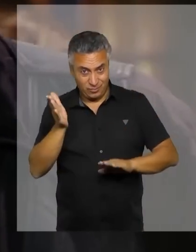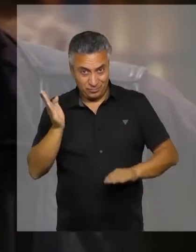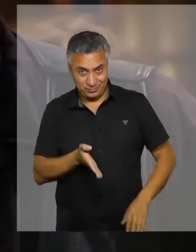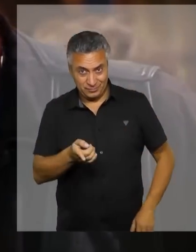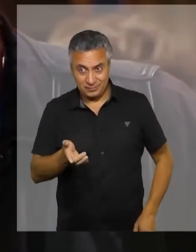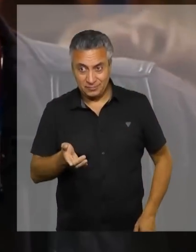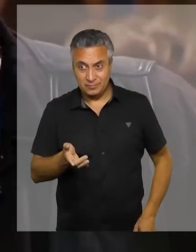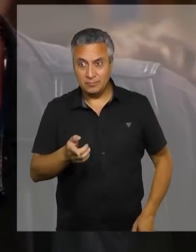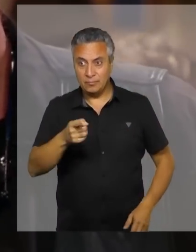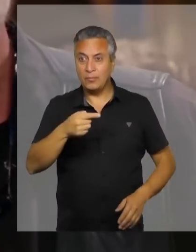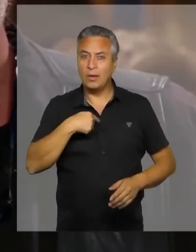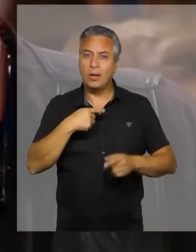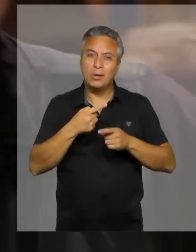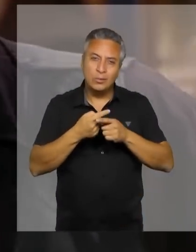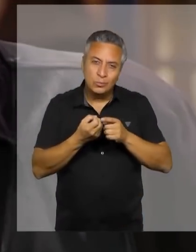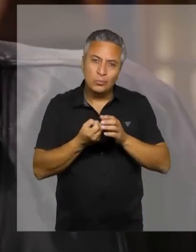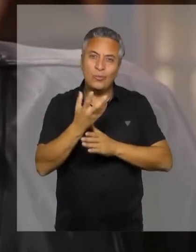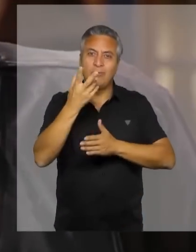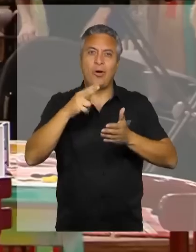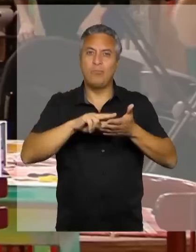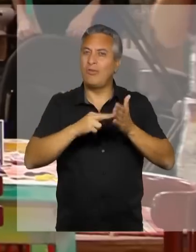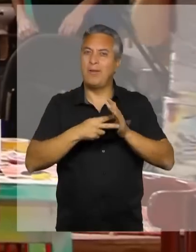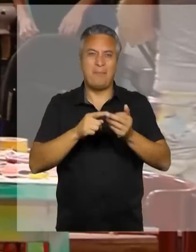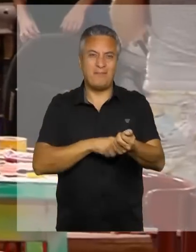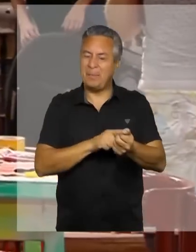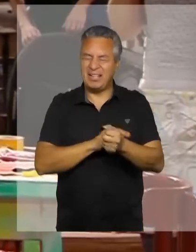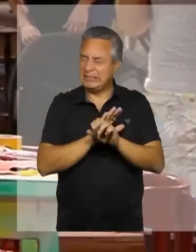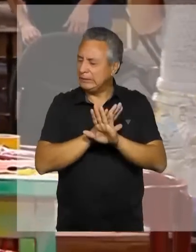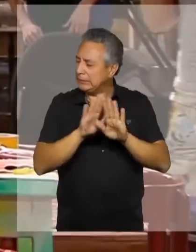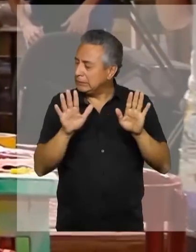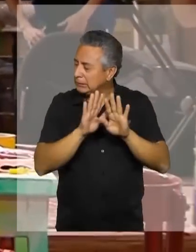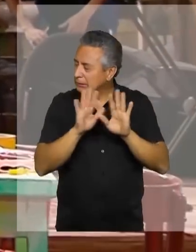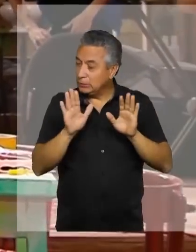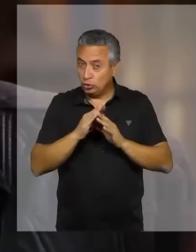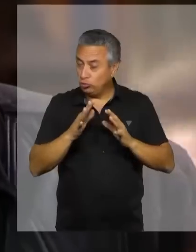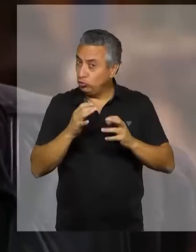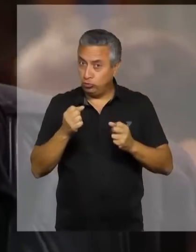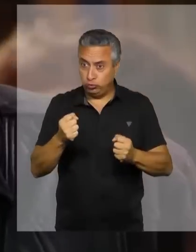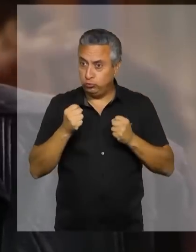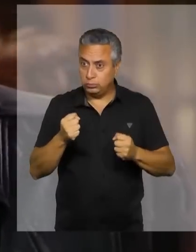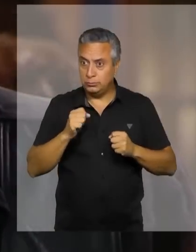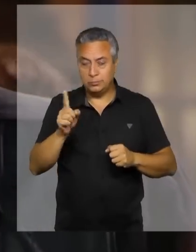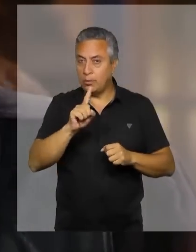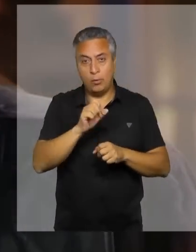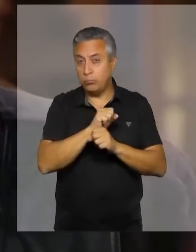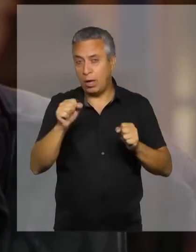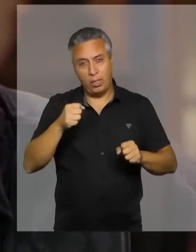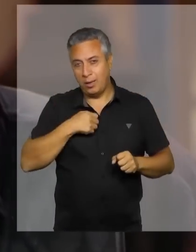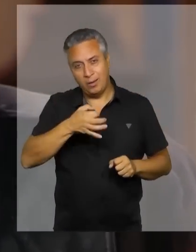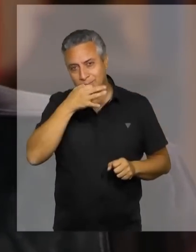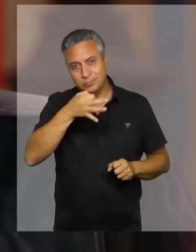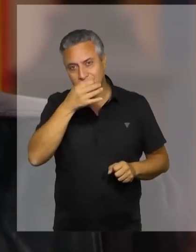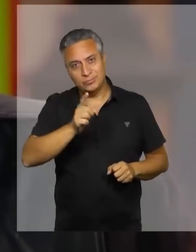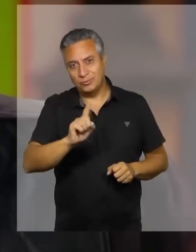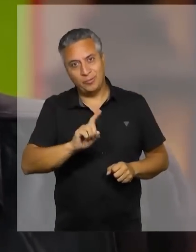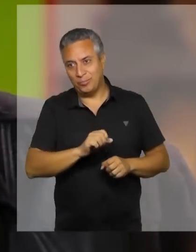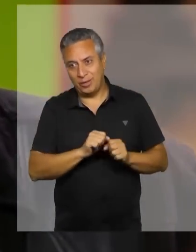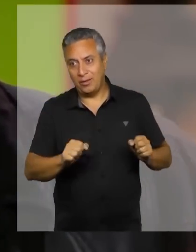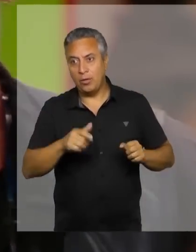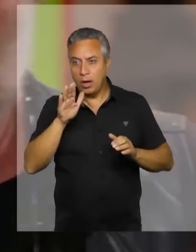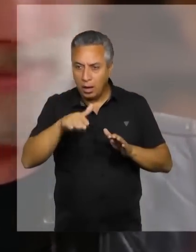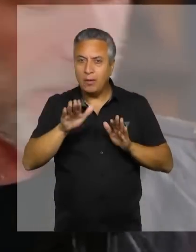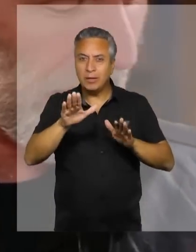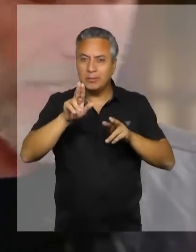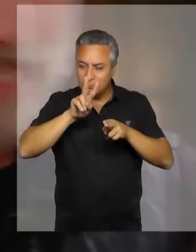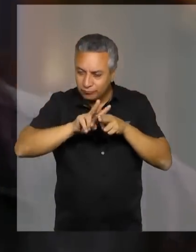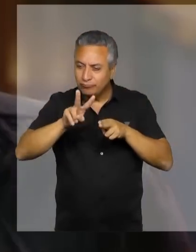Tengo un nuevo problema familiar así heavy, compadre. ¿Grave? No te pienso contar ahora. A medida que vaya resolviendo los